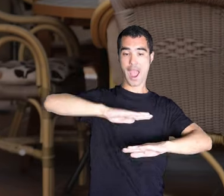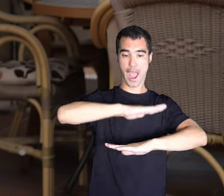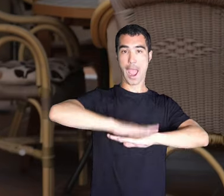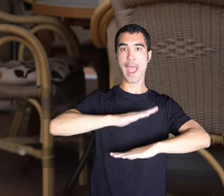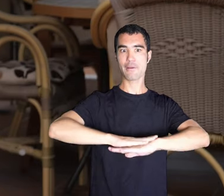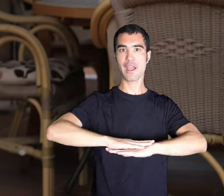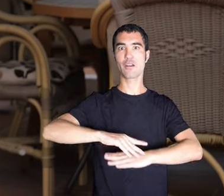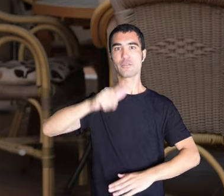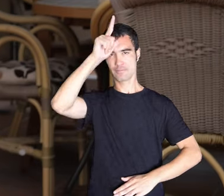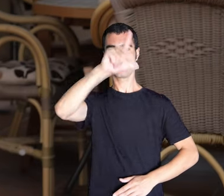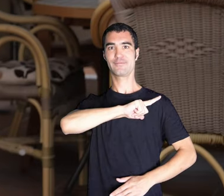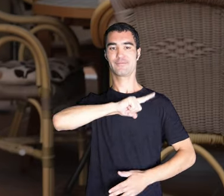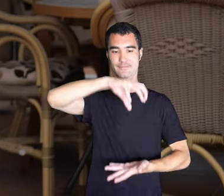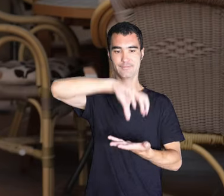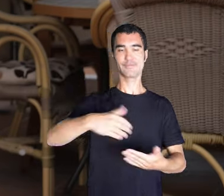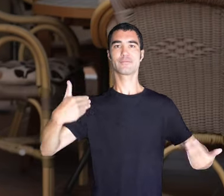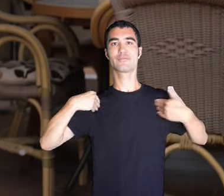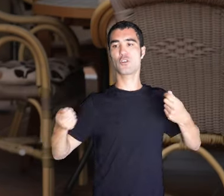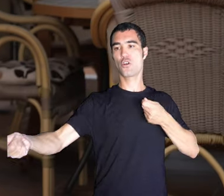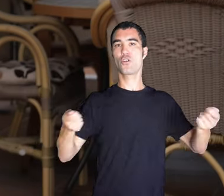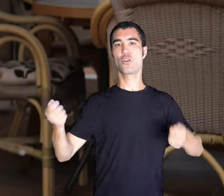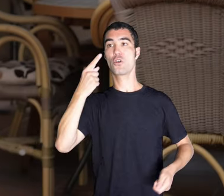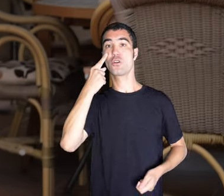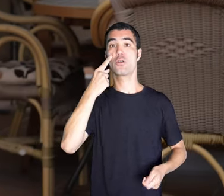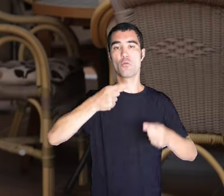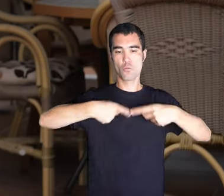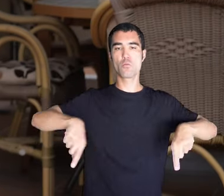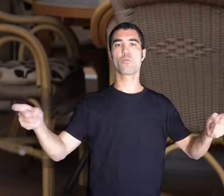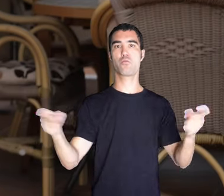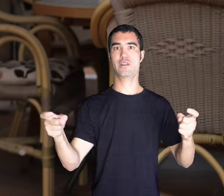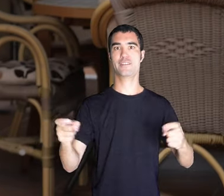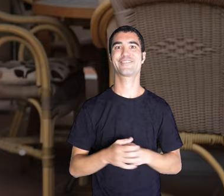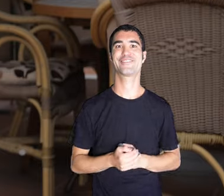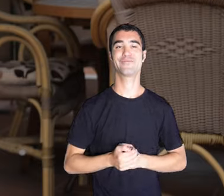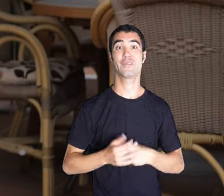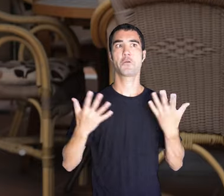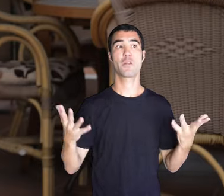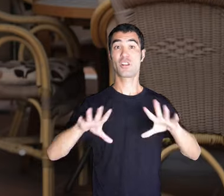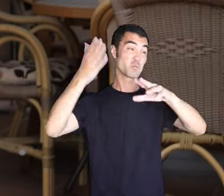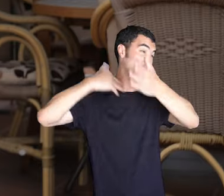de aquí del puerto. Pero es verdad, todo estaba ya, bueno,